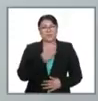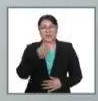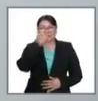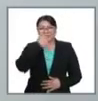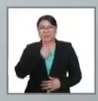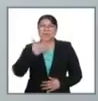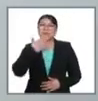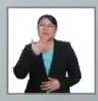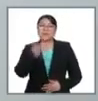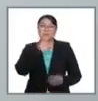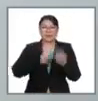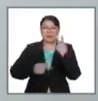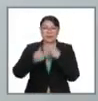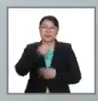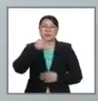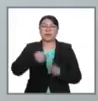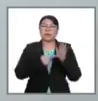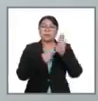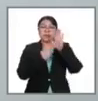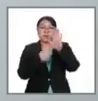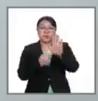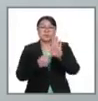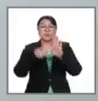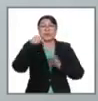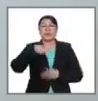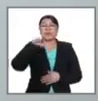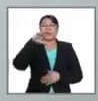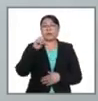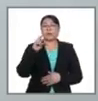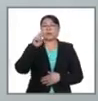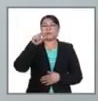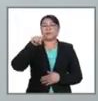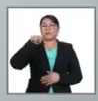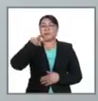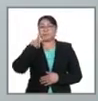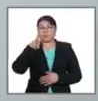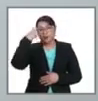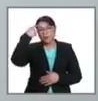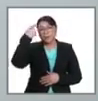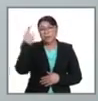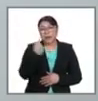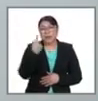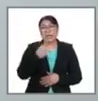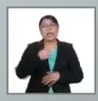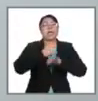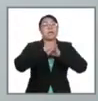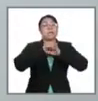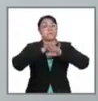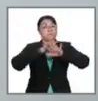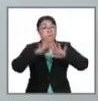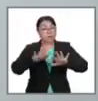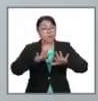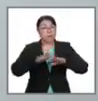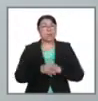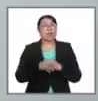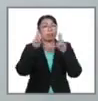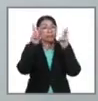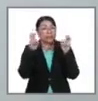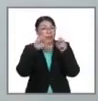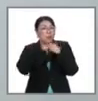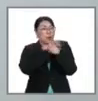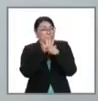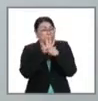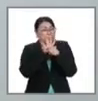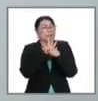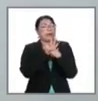bienvenidos y bienvenidas a esta transmisión que realizamos desde la corporación oaxaqueña de radio y televisión para llevarle los datos precisos de kobe